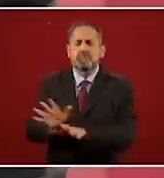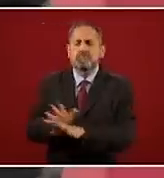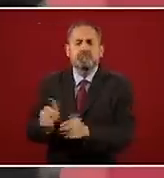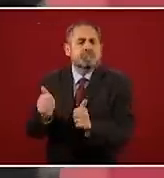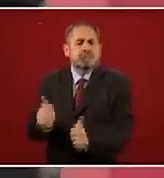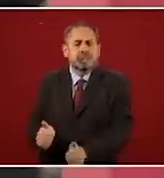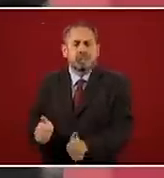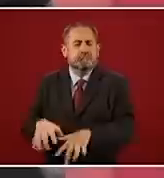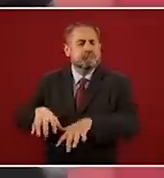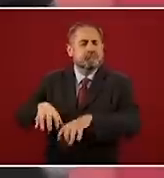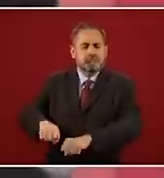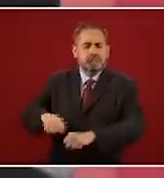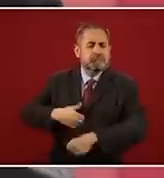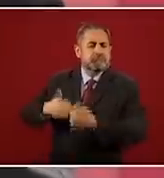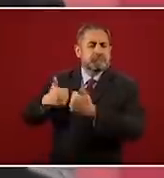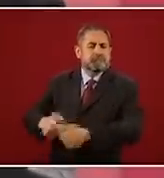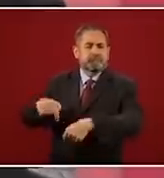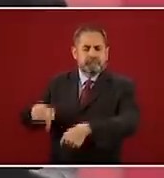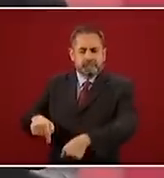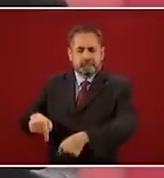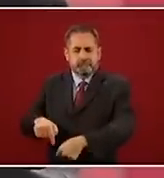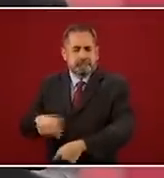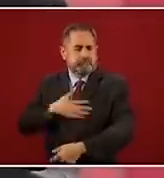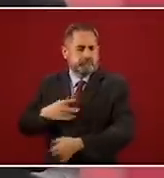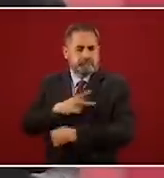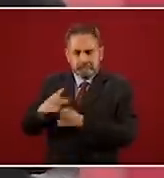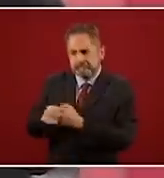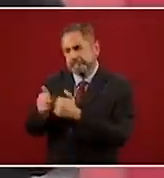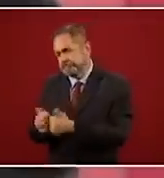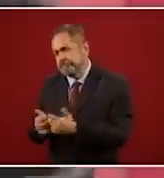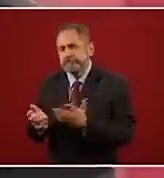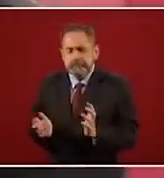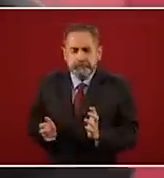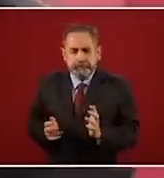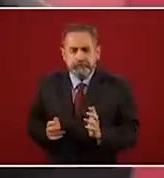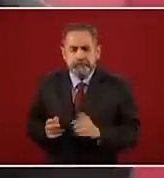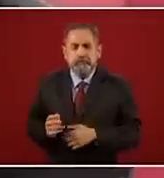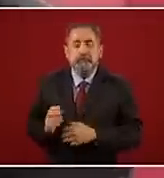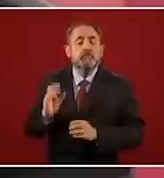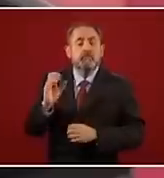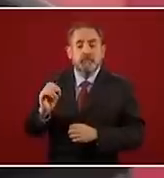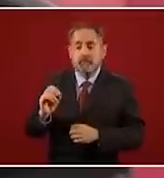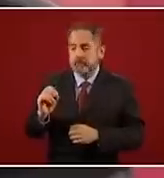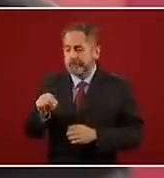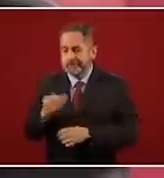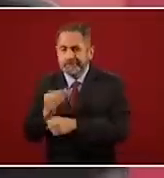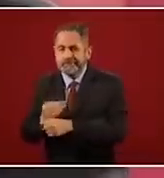se van a arraigar en sus lugares de origen los que ahora por